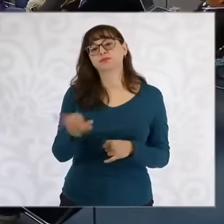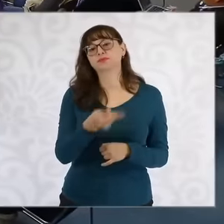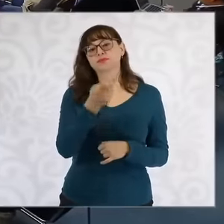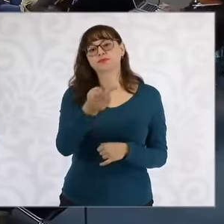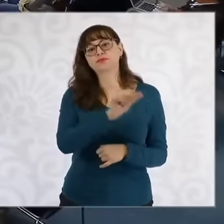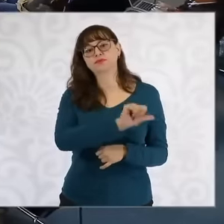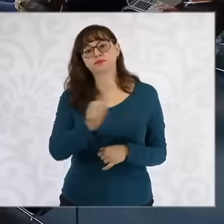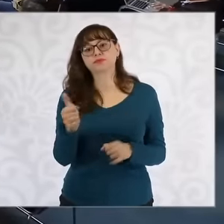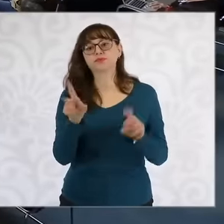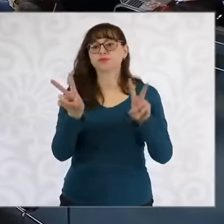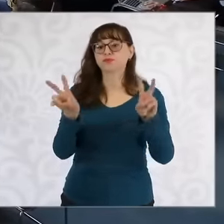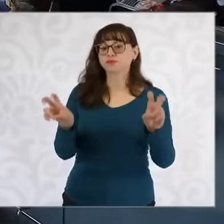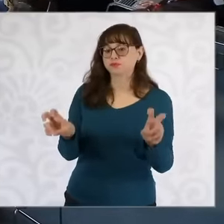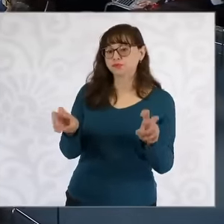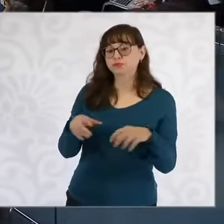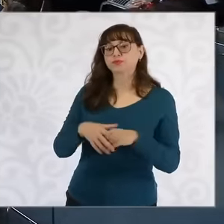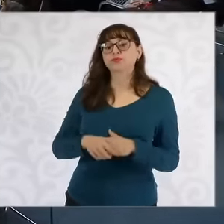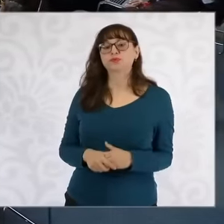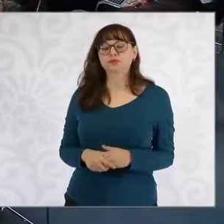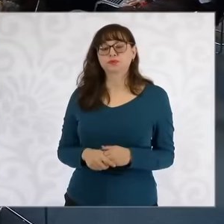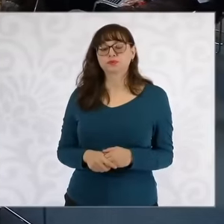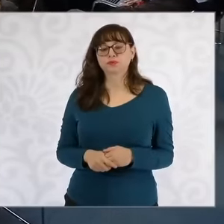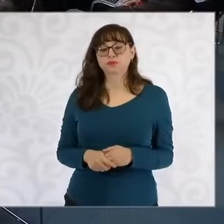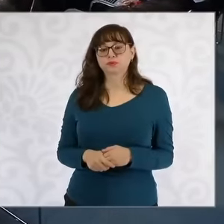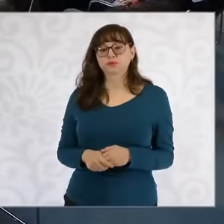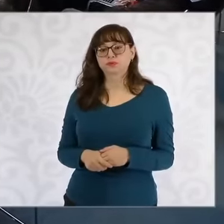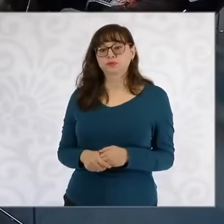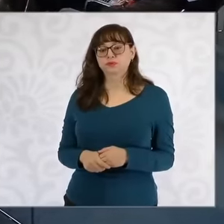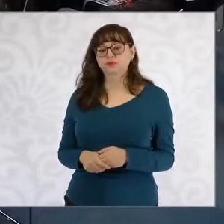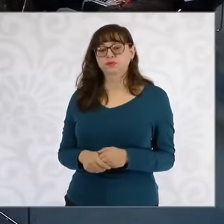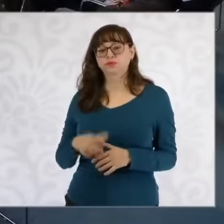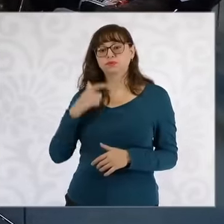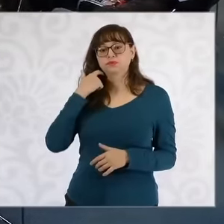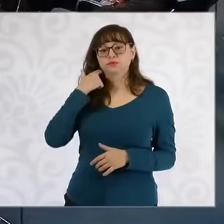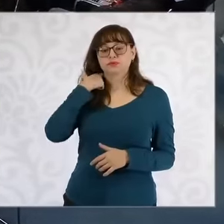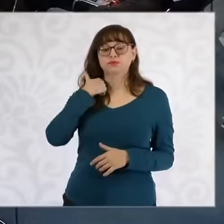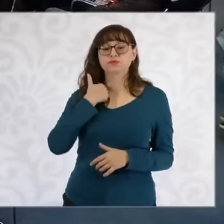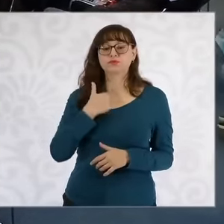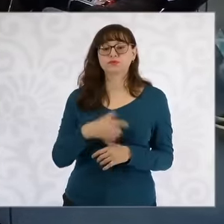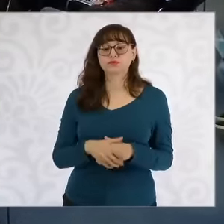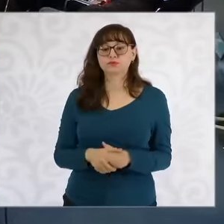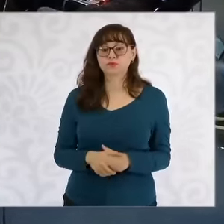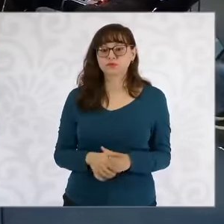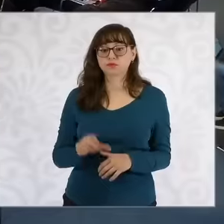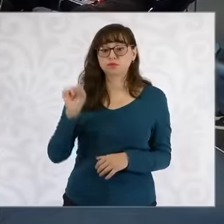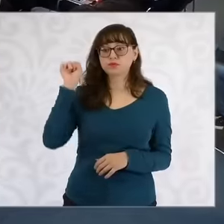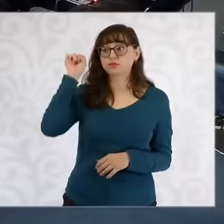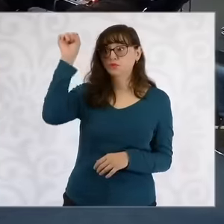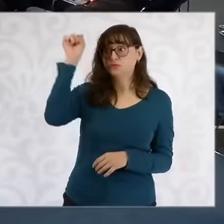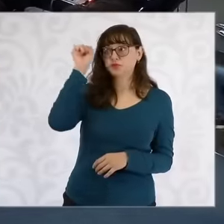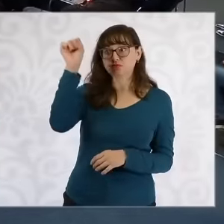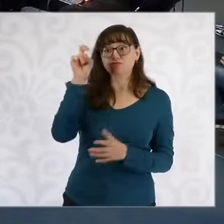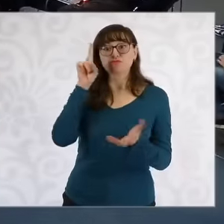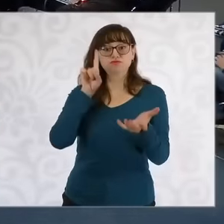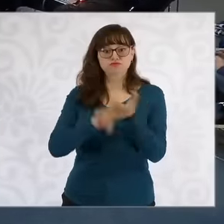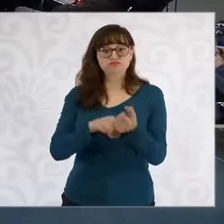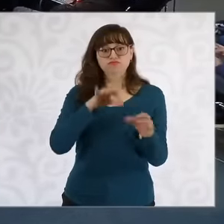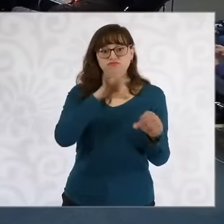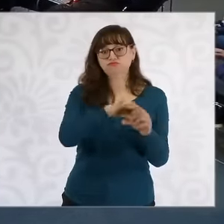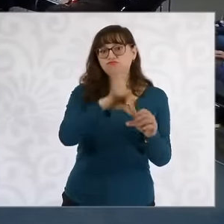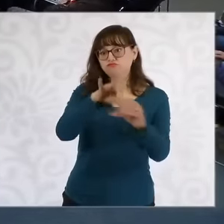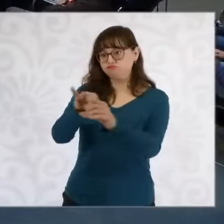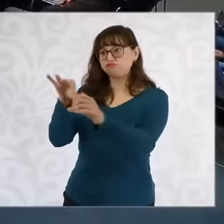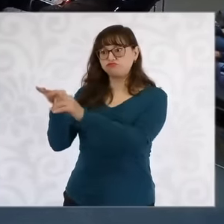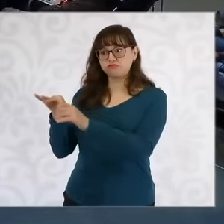pues ya por estos días, estas fechas, se han dado las votaciones al interior de varios sindicatos. Ya aquí se le ha mencionado, uno de